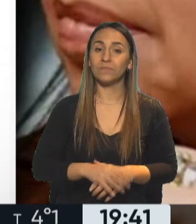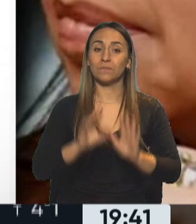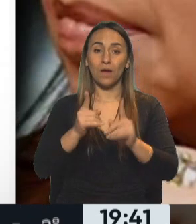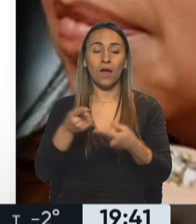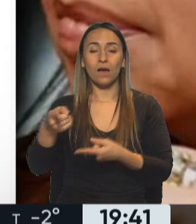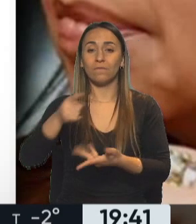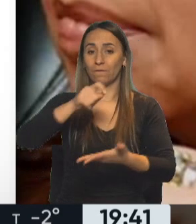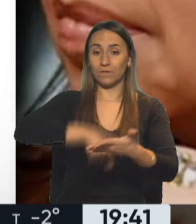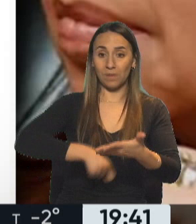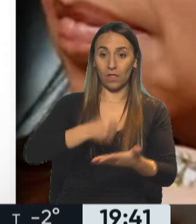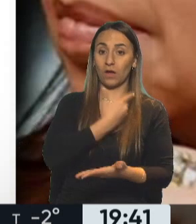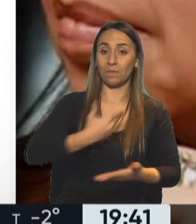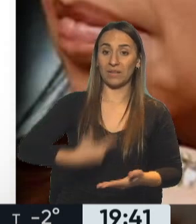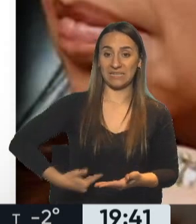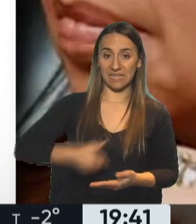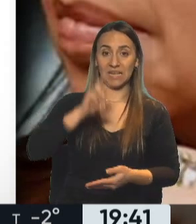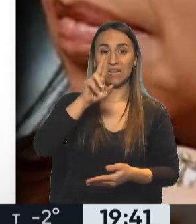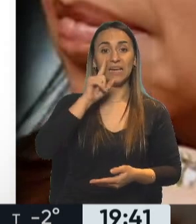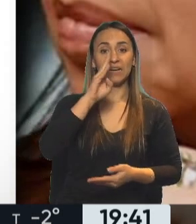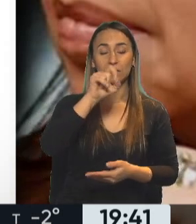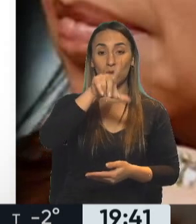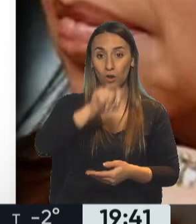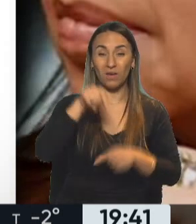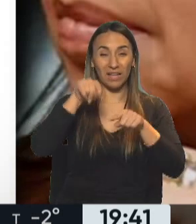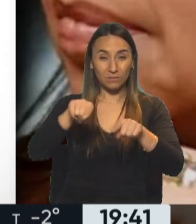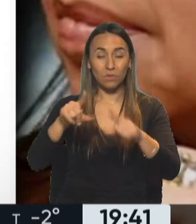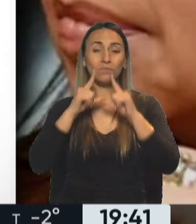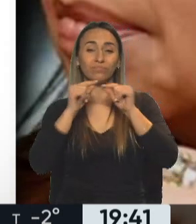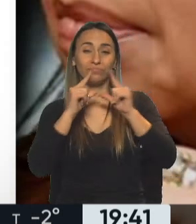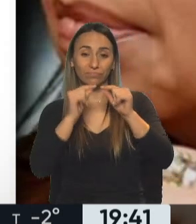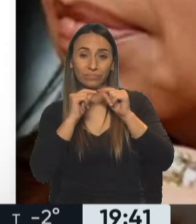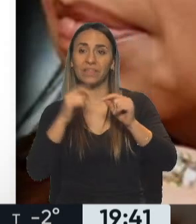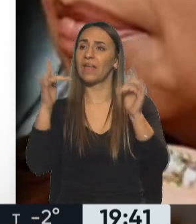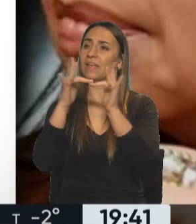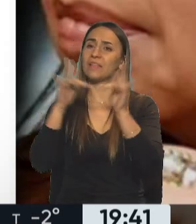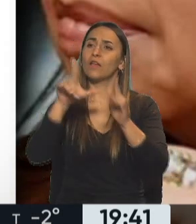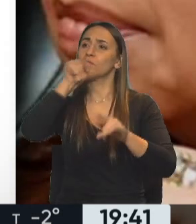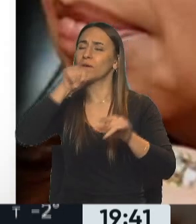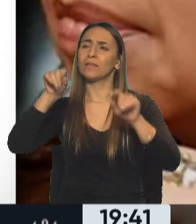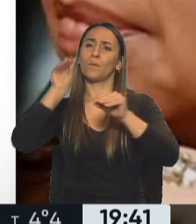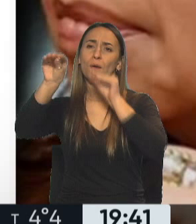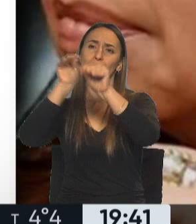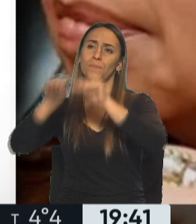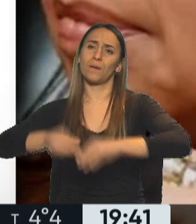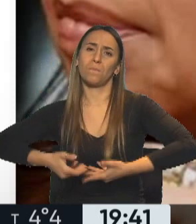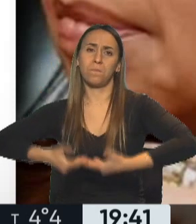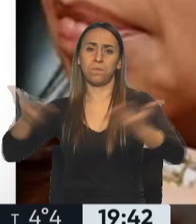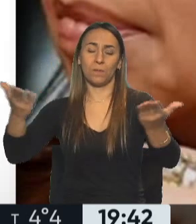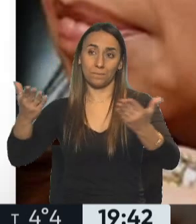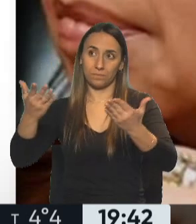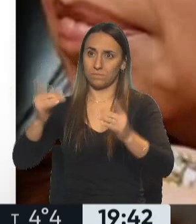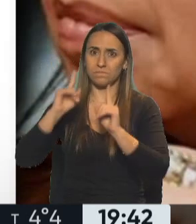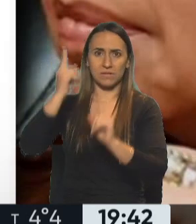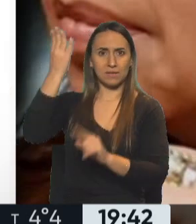firmado por el presidente Carlos Rívolo, que esos cuestionamientos vertidos a través de redes sociales y provenientes de la más alta